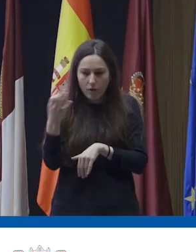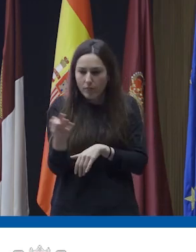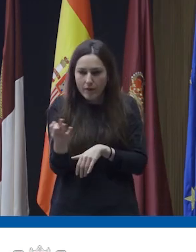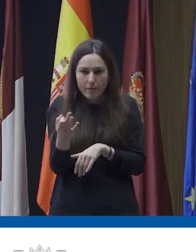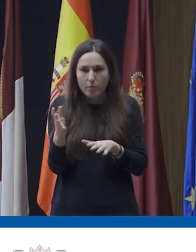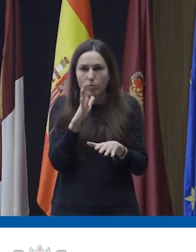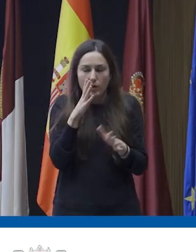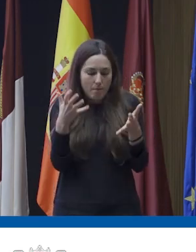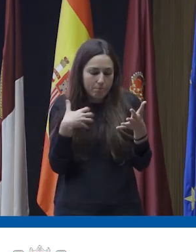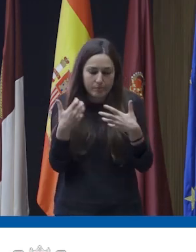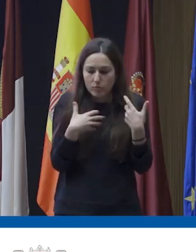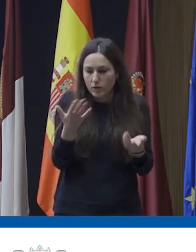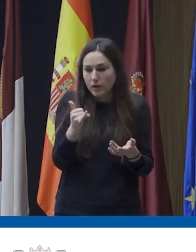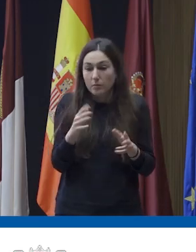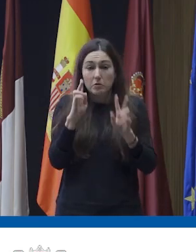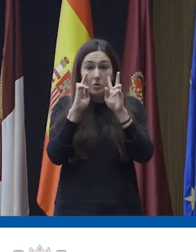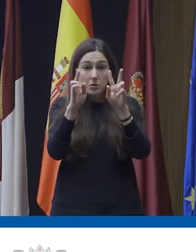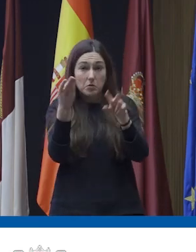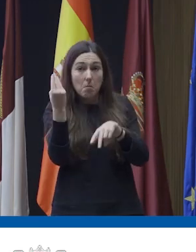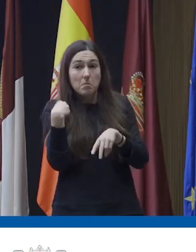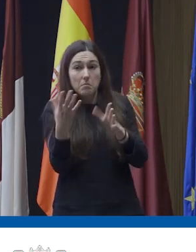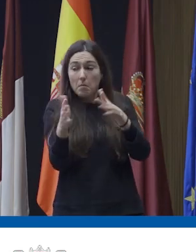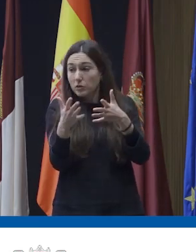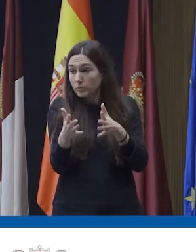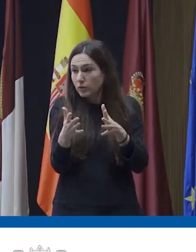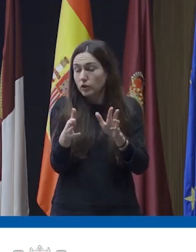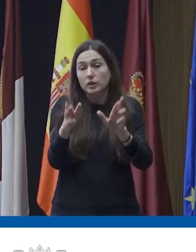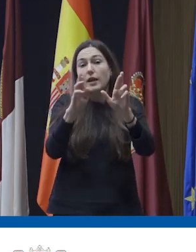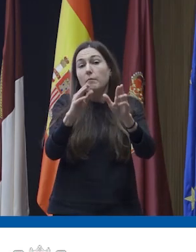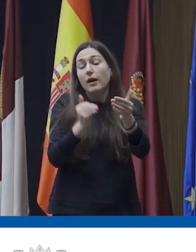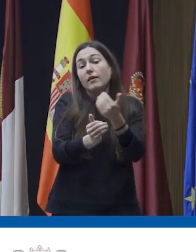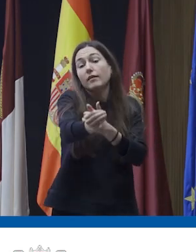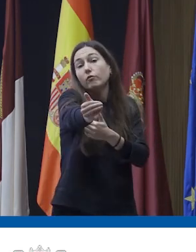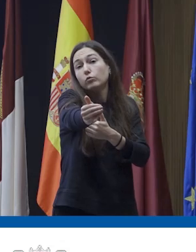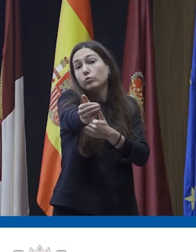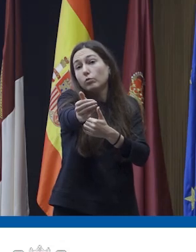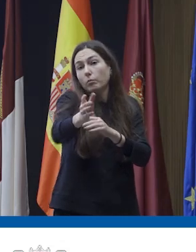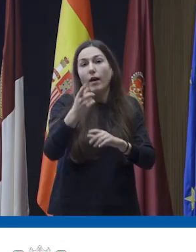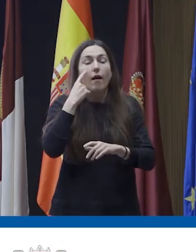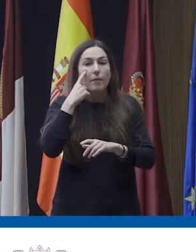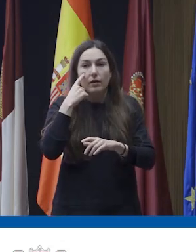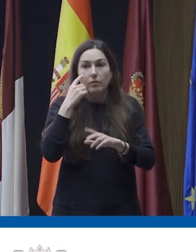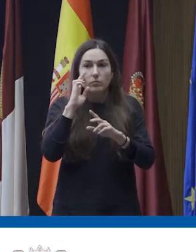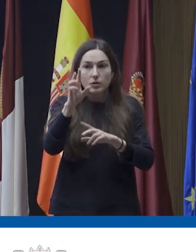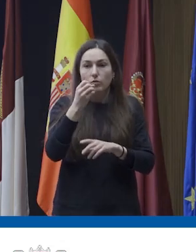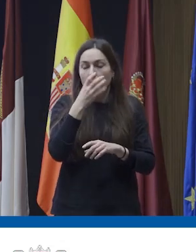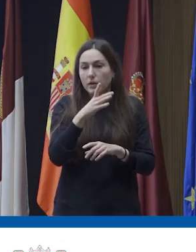menos con la misma visión, no es necesario de momento esperar hasta que la visión sea la adecuada para la cirugía.